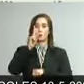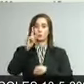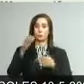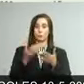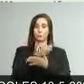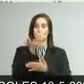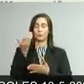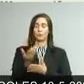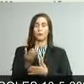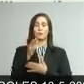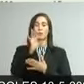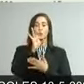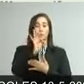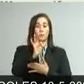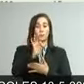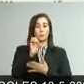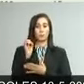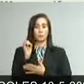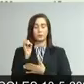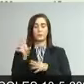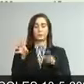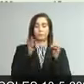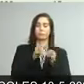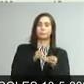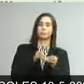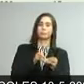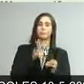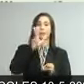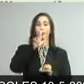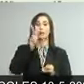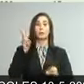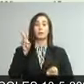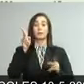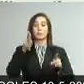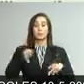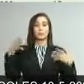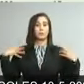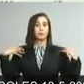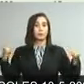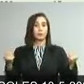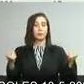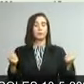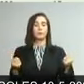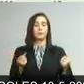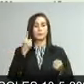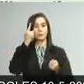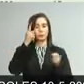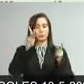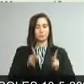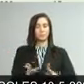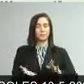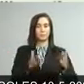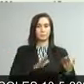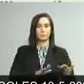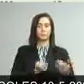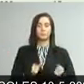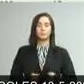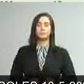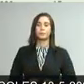nuevo, 90 acumulados, 32 recuperados, un fallecimiento.